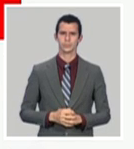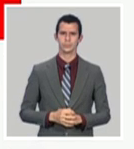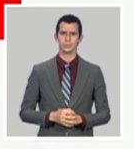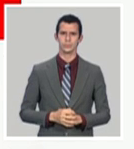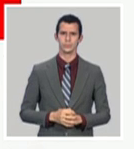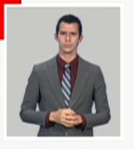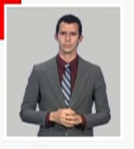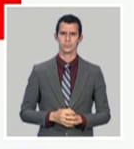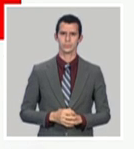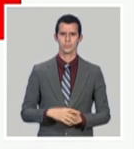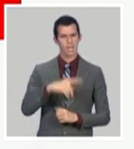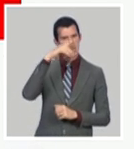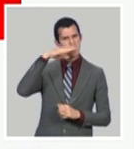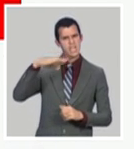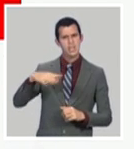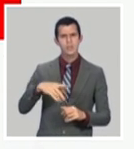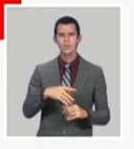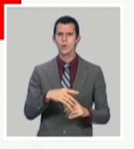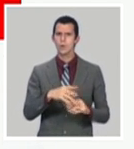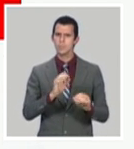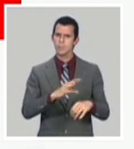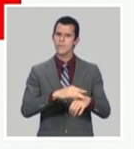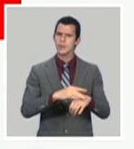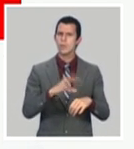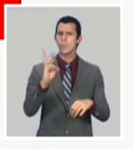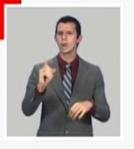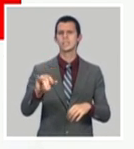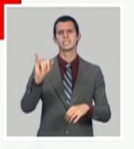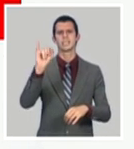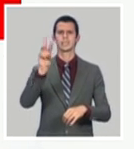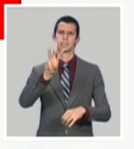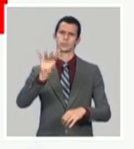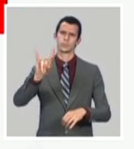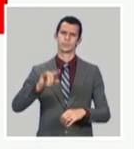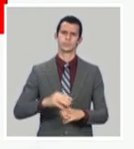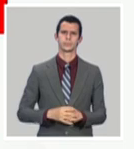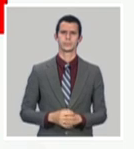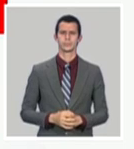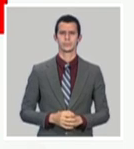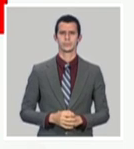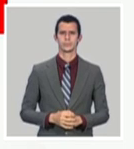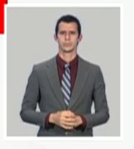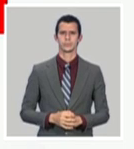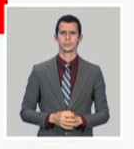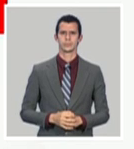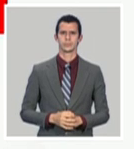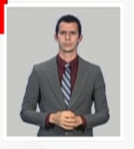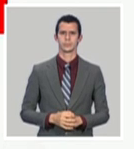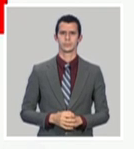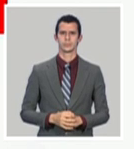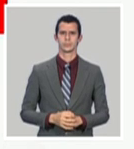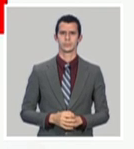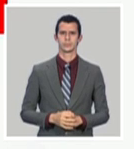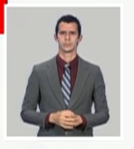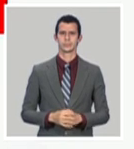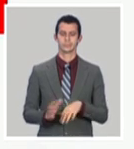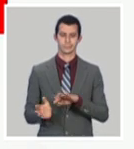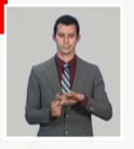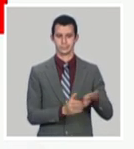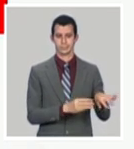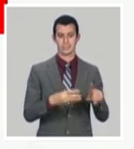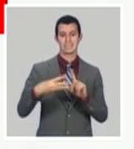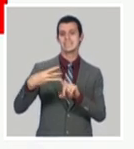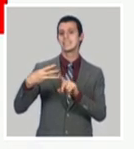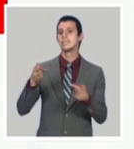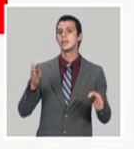659 fueron los niños entonces. La próxima, tal vez ahora el tercer periodo